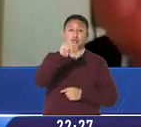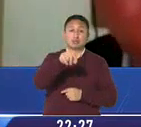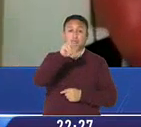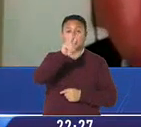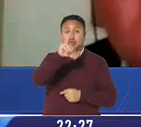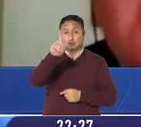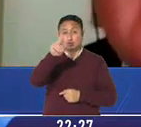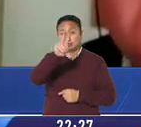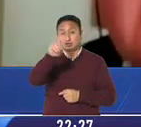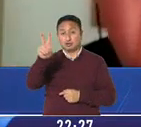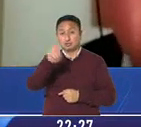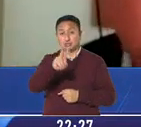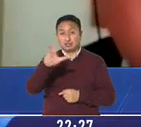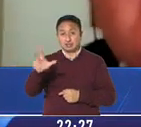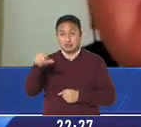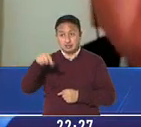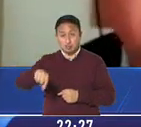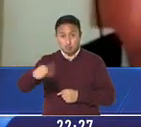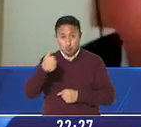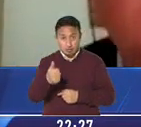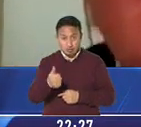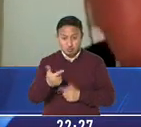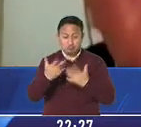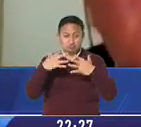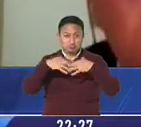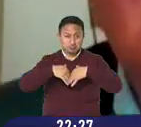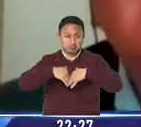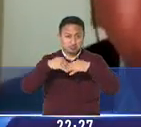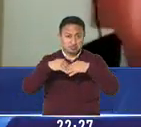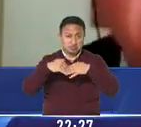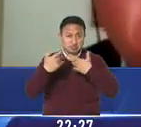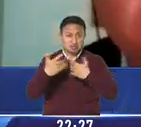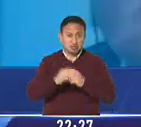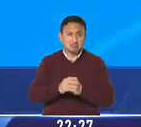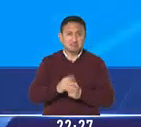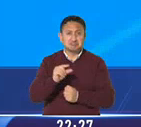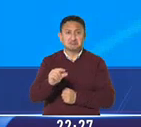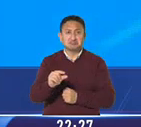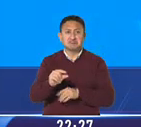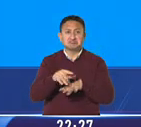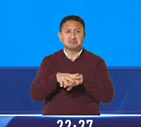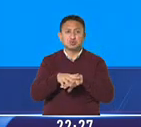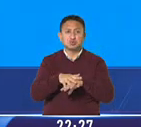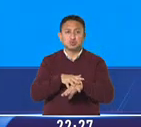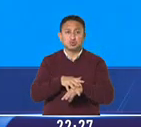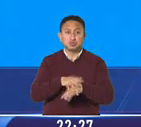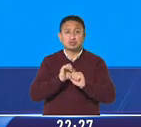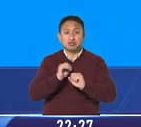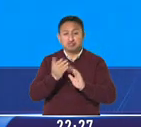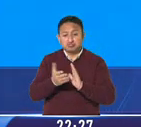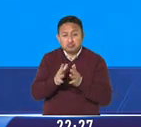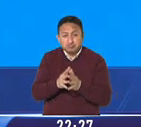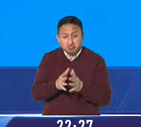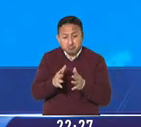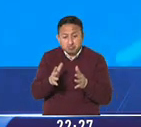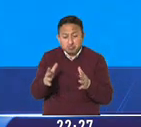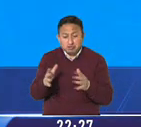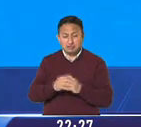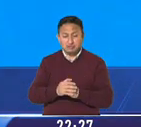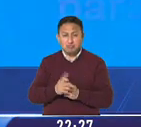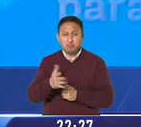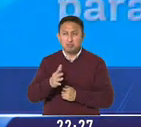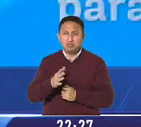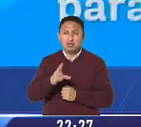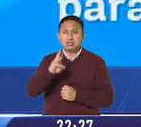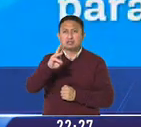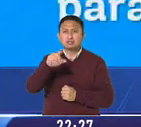tampoco se muestra alentador. La recuperación es más débil de lo esperado. El crecimiento regional se proyecta en